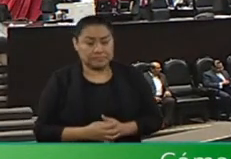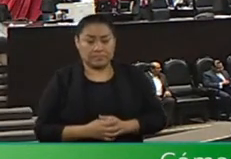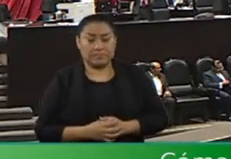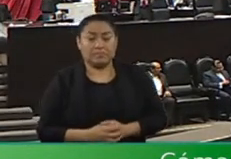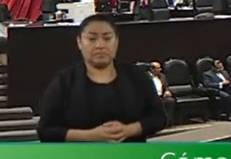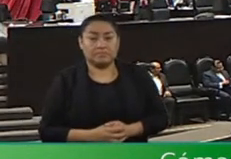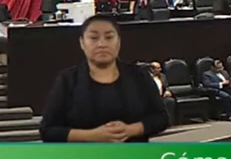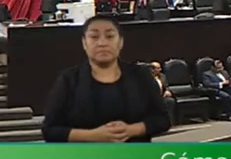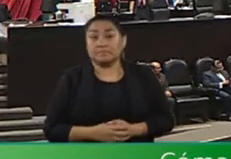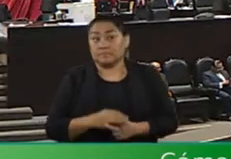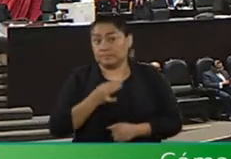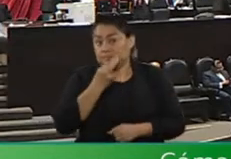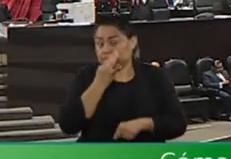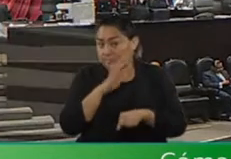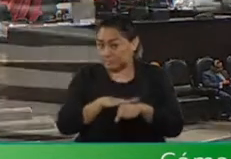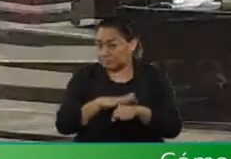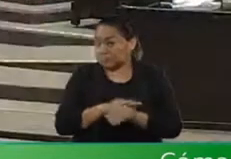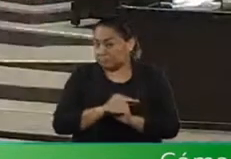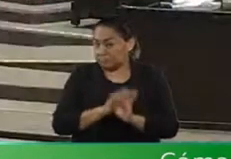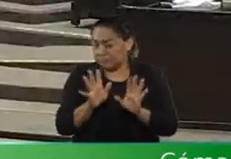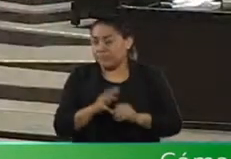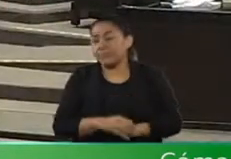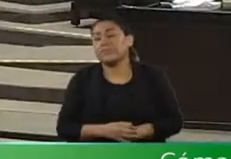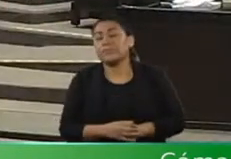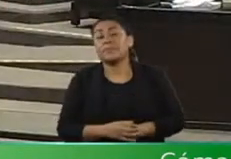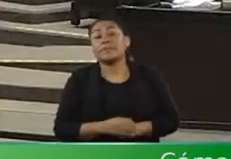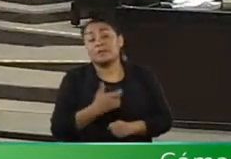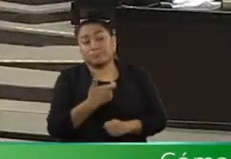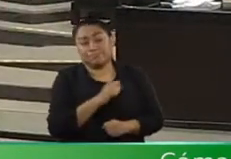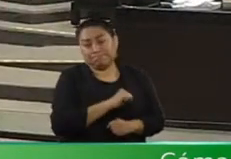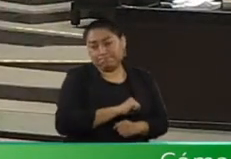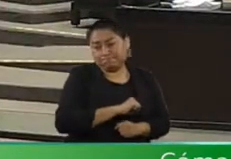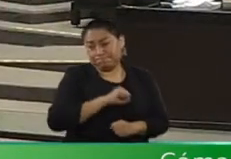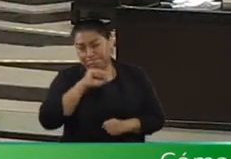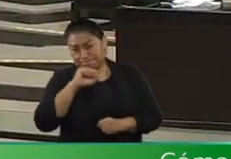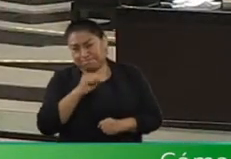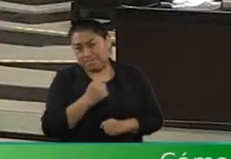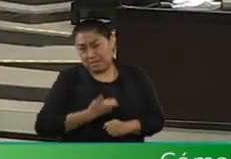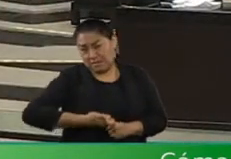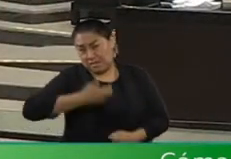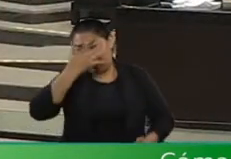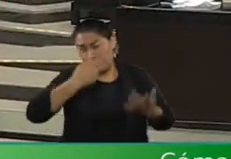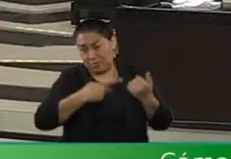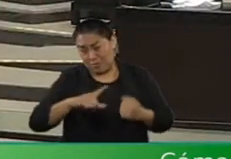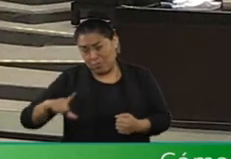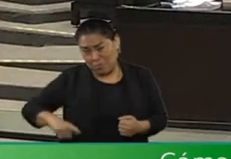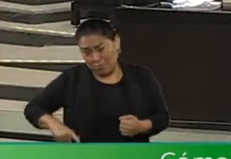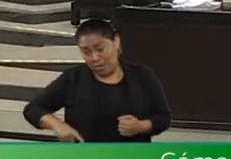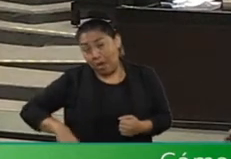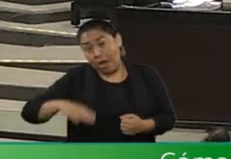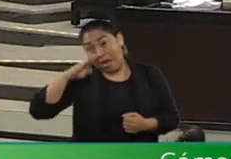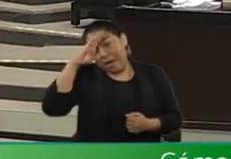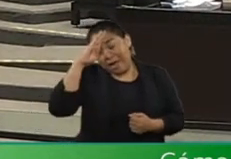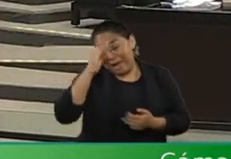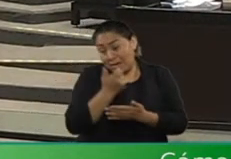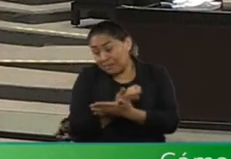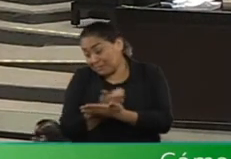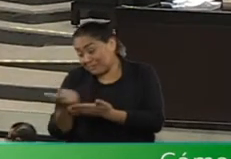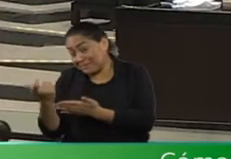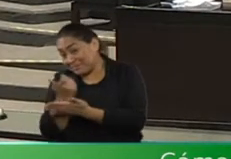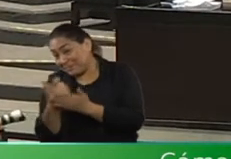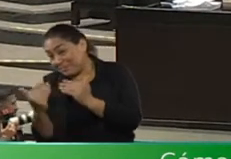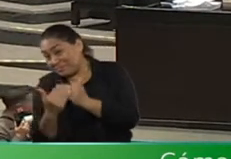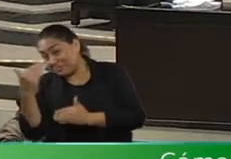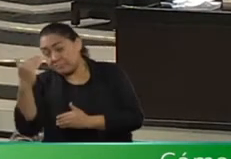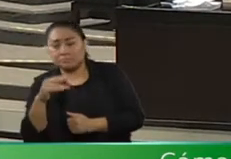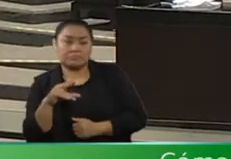Que quede claro que el incremento de la inflación durante este sexenio no ha sido por el incremento de los salarios, sino por